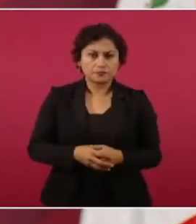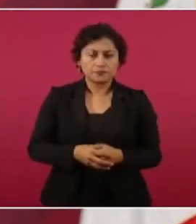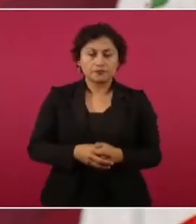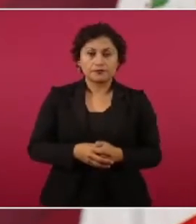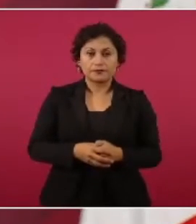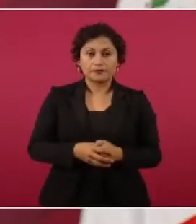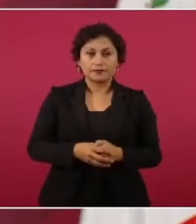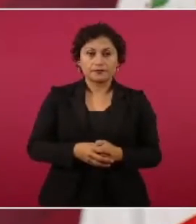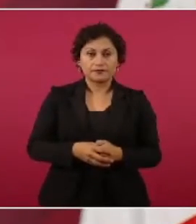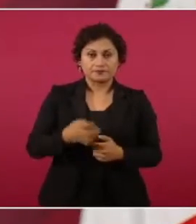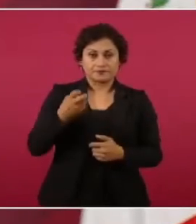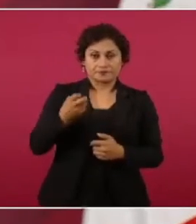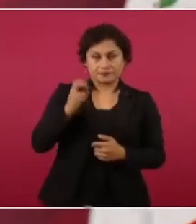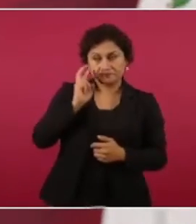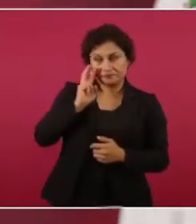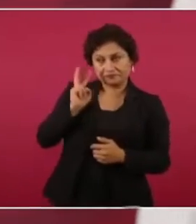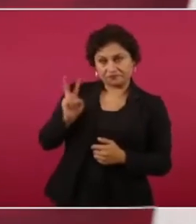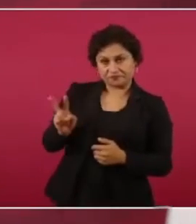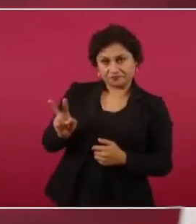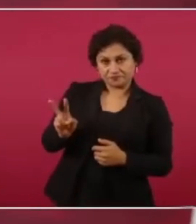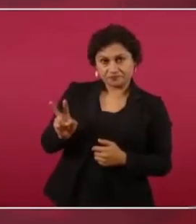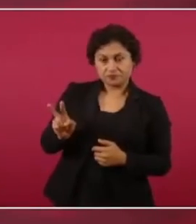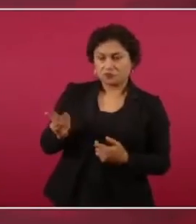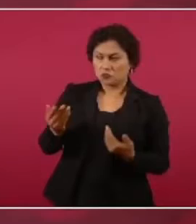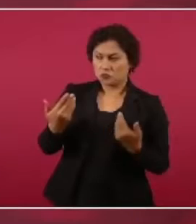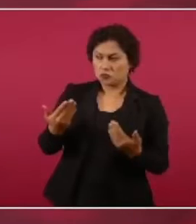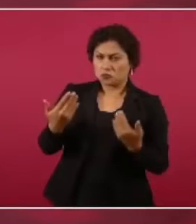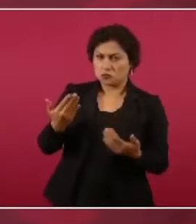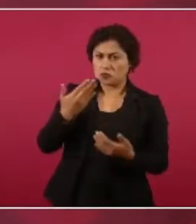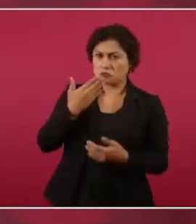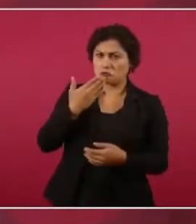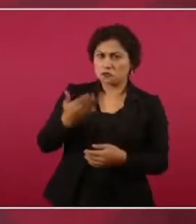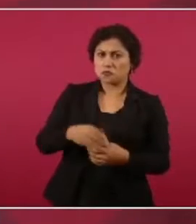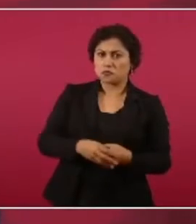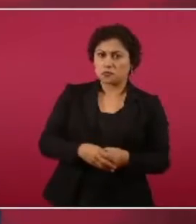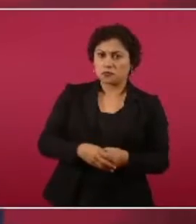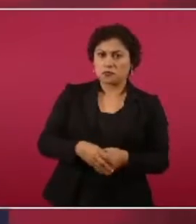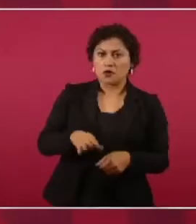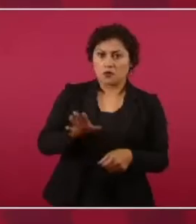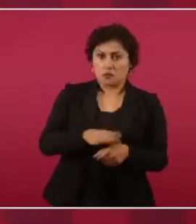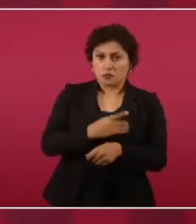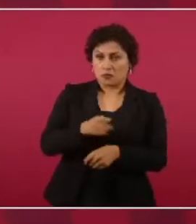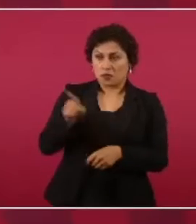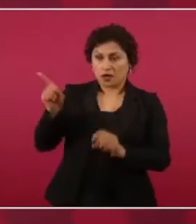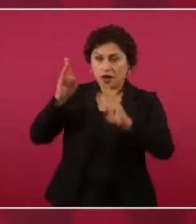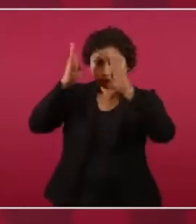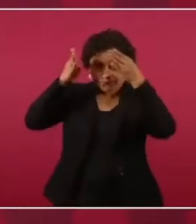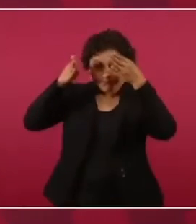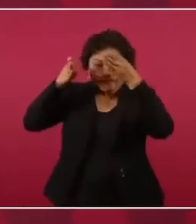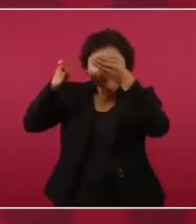a mí me ha parecido muy bueno, porque se ha convertido en un especialista